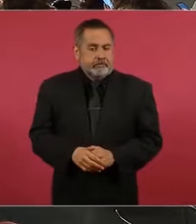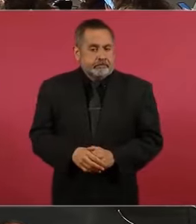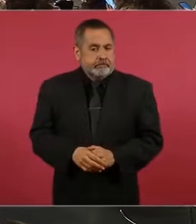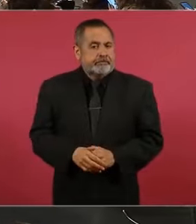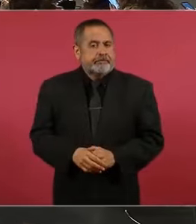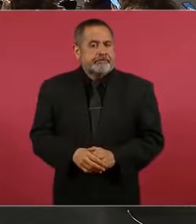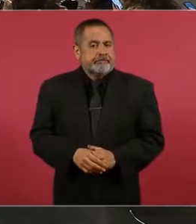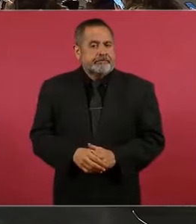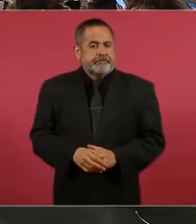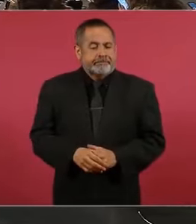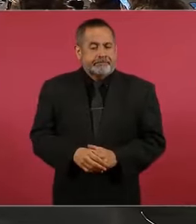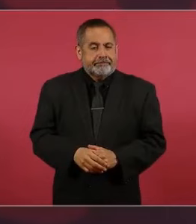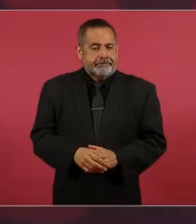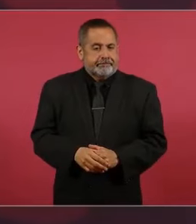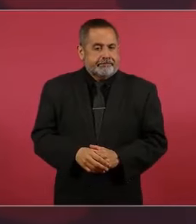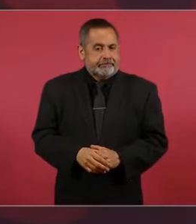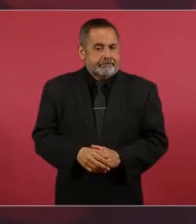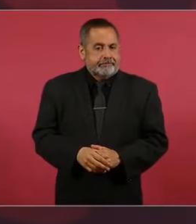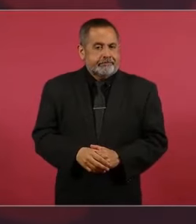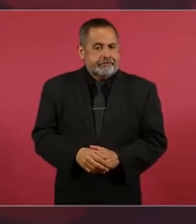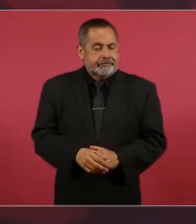como